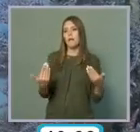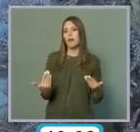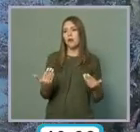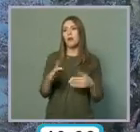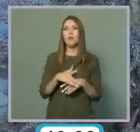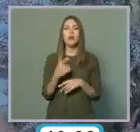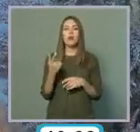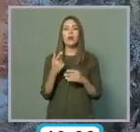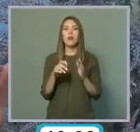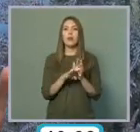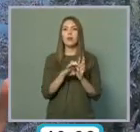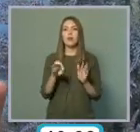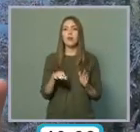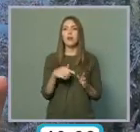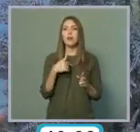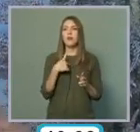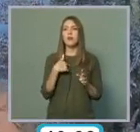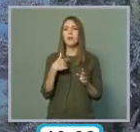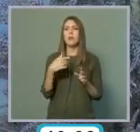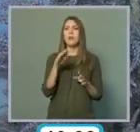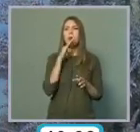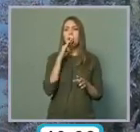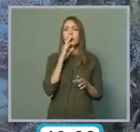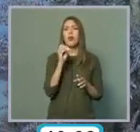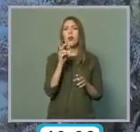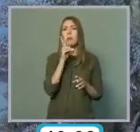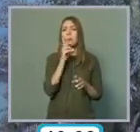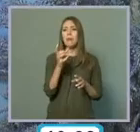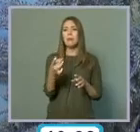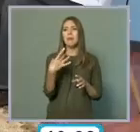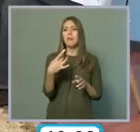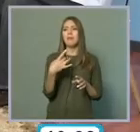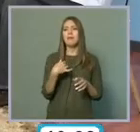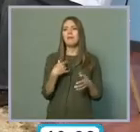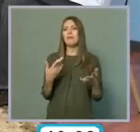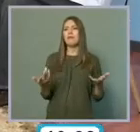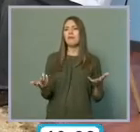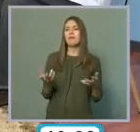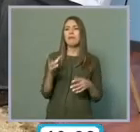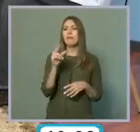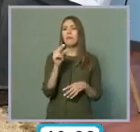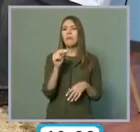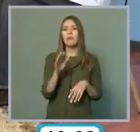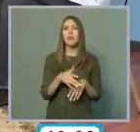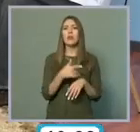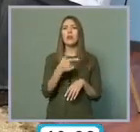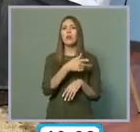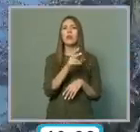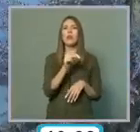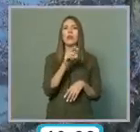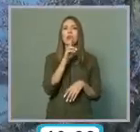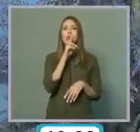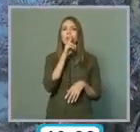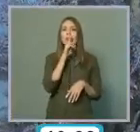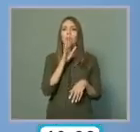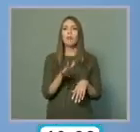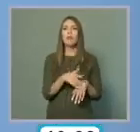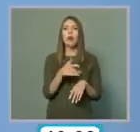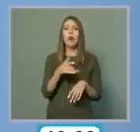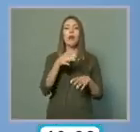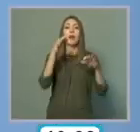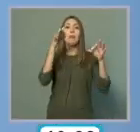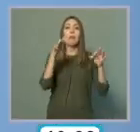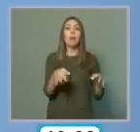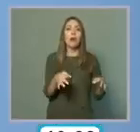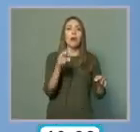verdad, y aquí lo voy a decir al aire, cualquier cosa que me manda mi mamá o mi papá, Sí, pues Sí. no, porque ellos no Sí, se sí. están preocupando por comprobar la fuente.